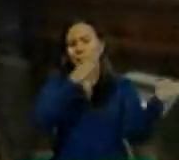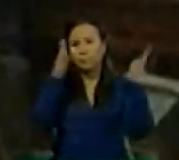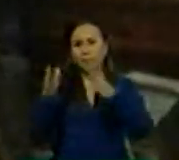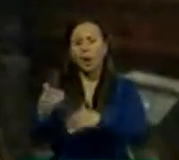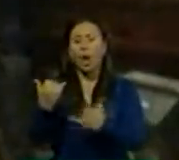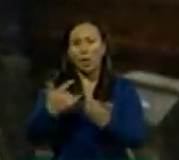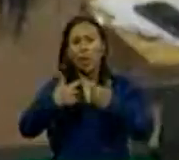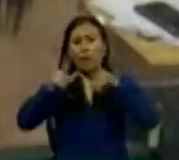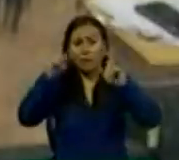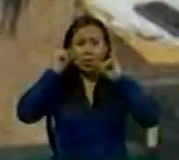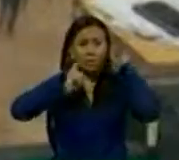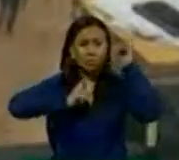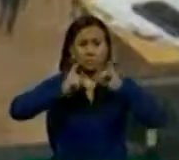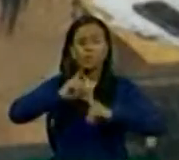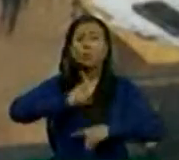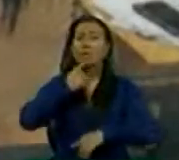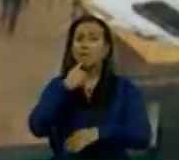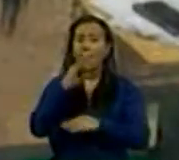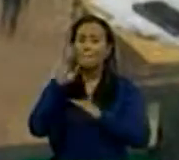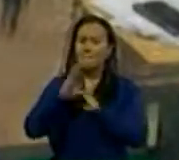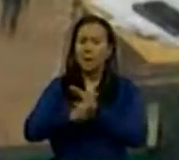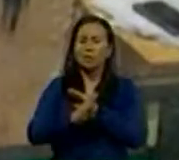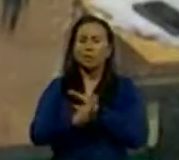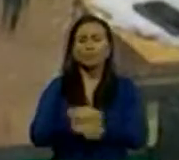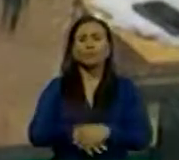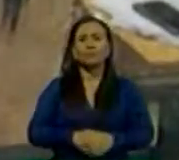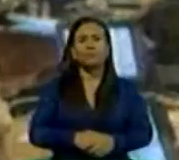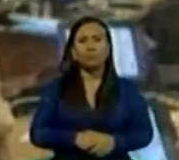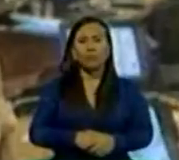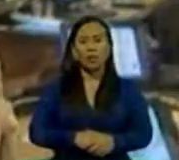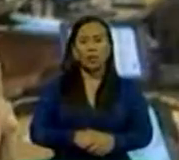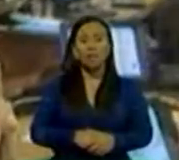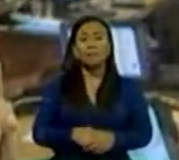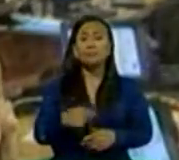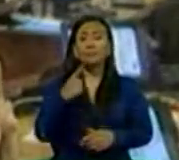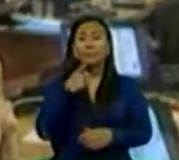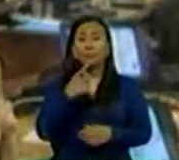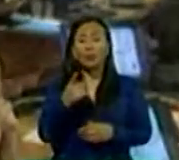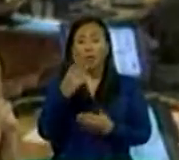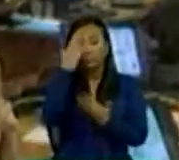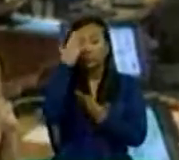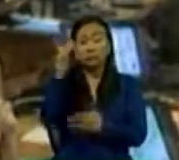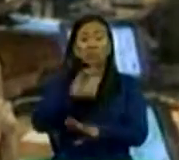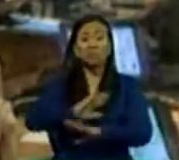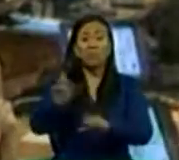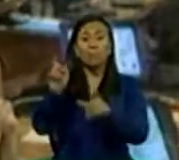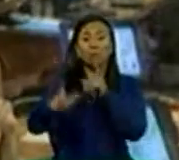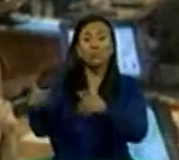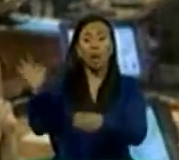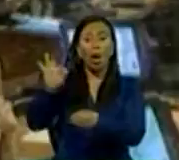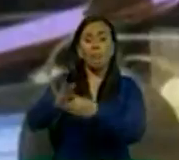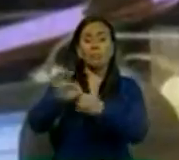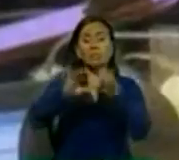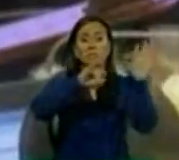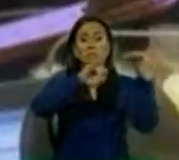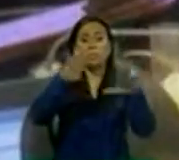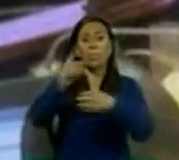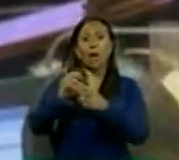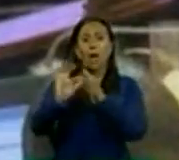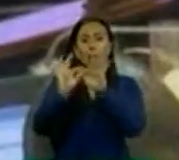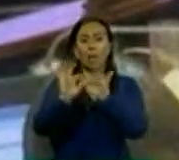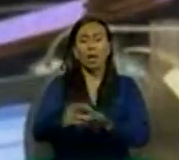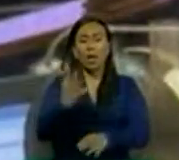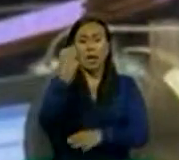la libertad de expresión y será menos punitiva. De esta manera, con la venia del Pleno se aplicaron 64 reformas,